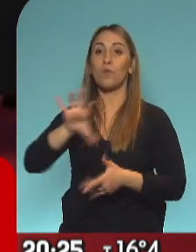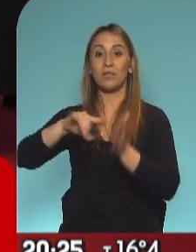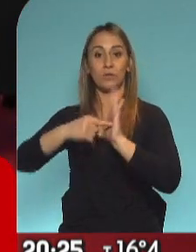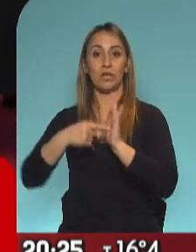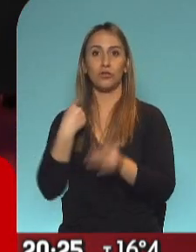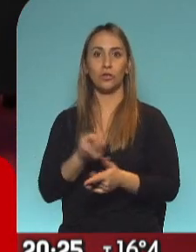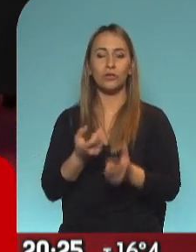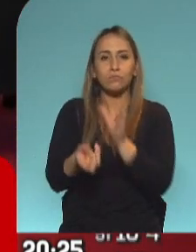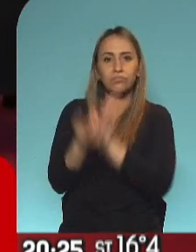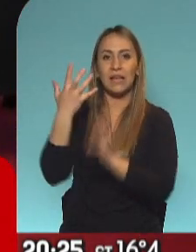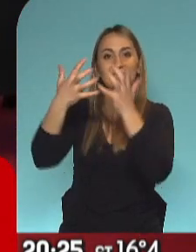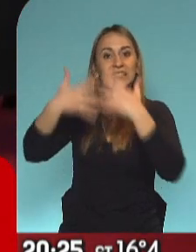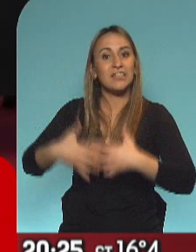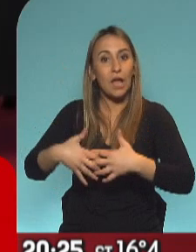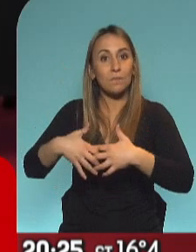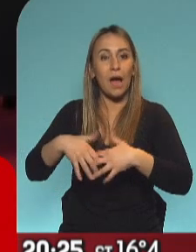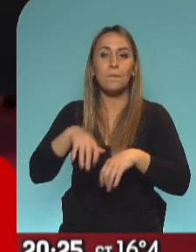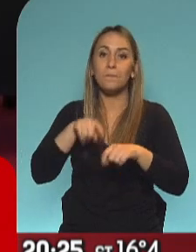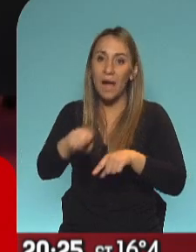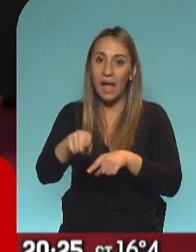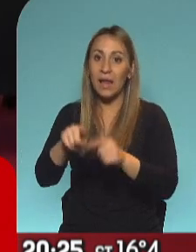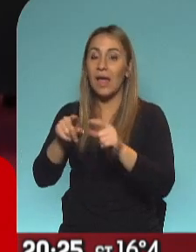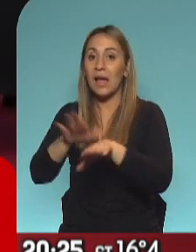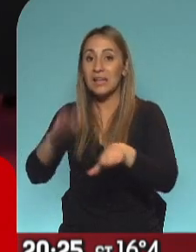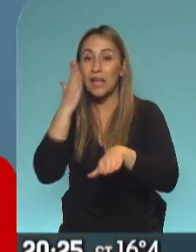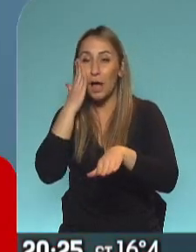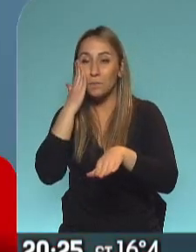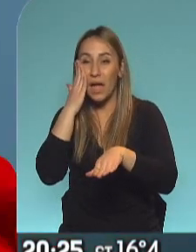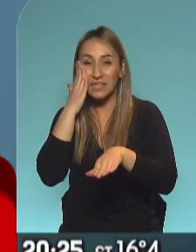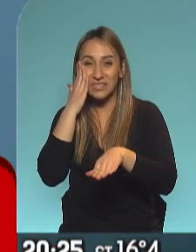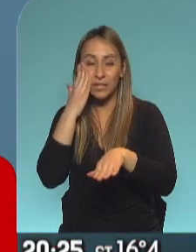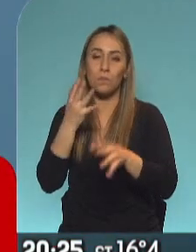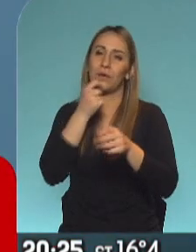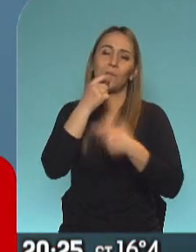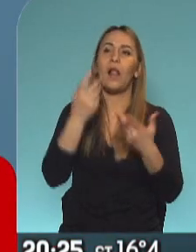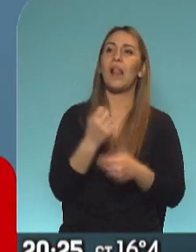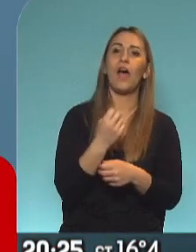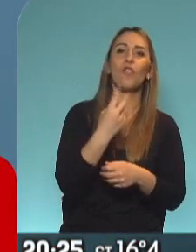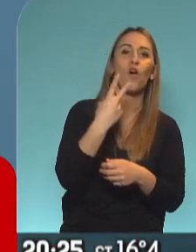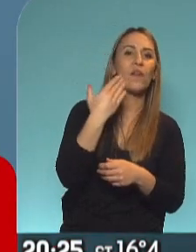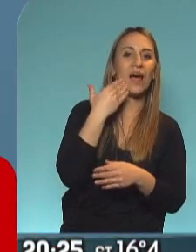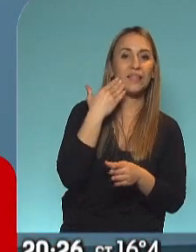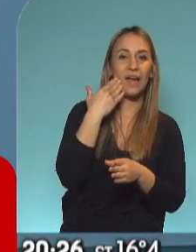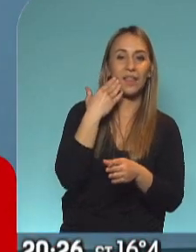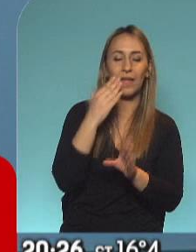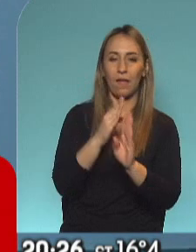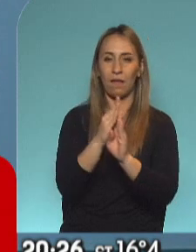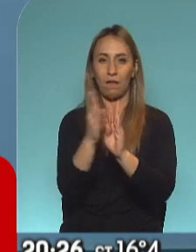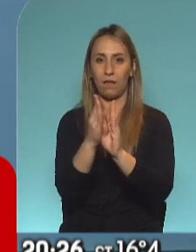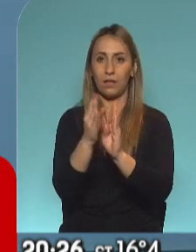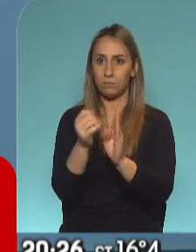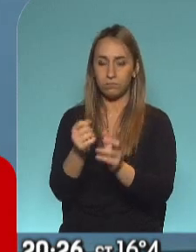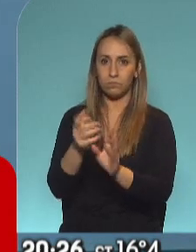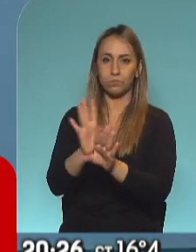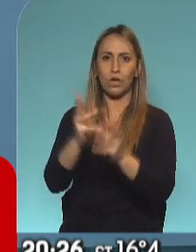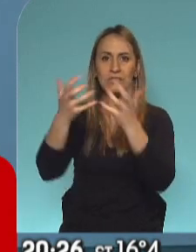que a las 6:01 de la mañana y a las 14:01 horas nos dicen cuántos pacientes entraron en cama de